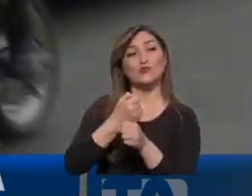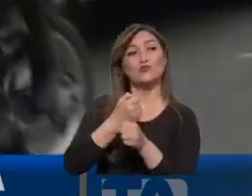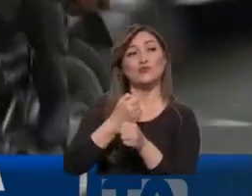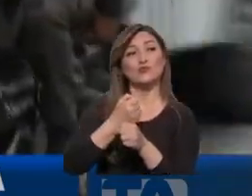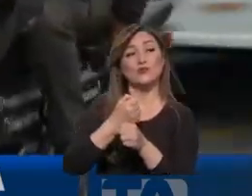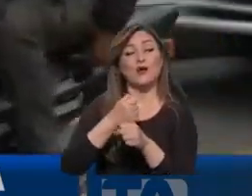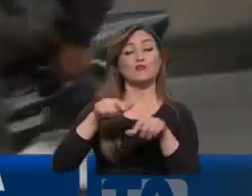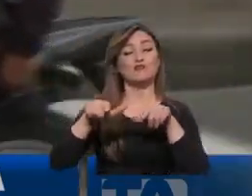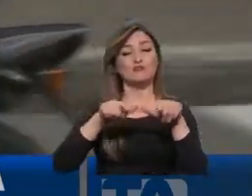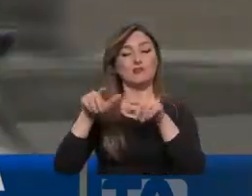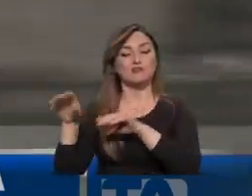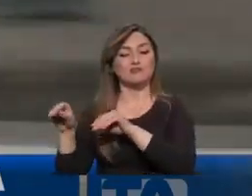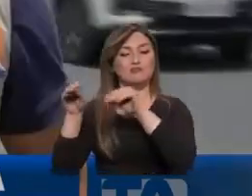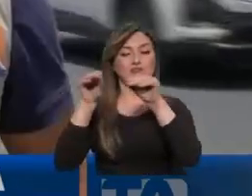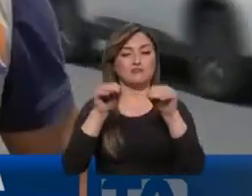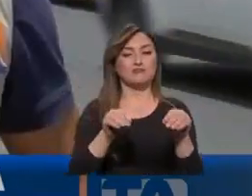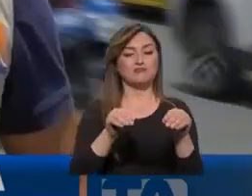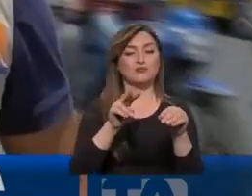territorio fluminense.